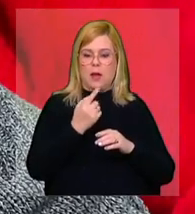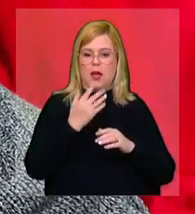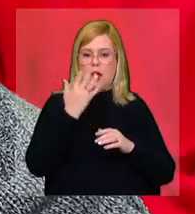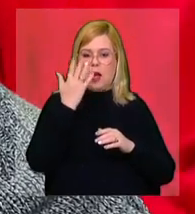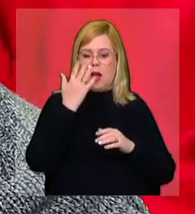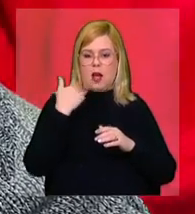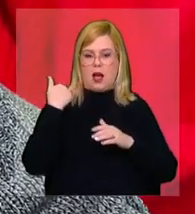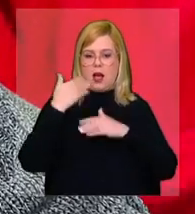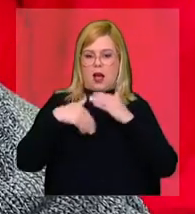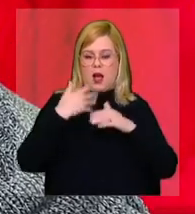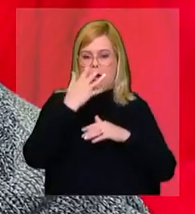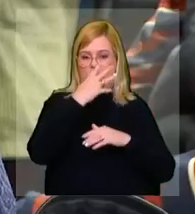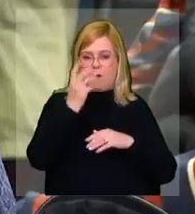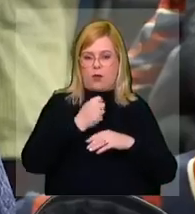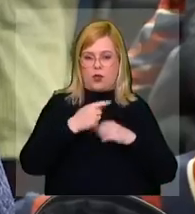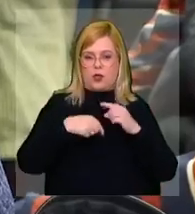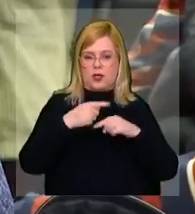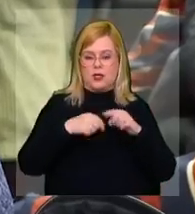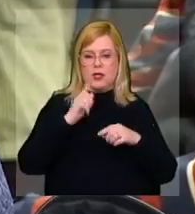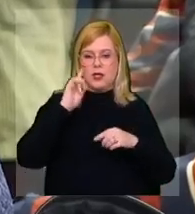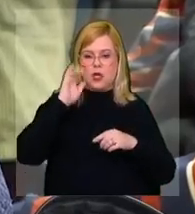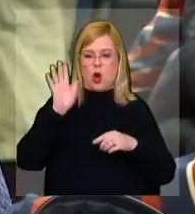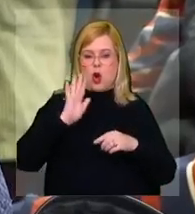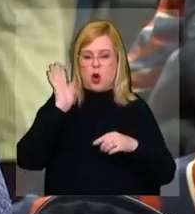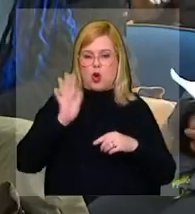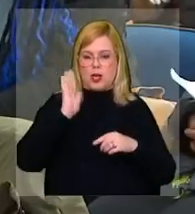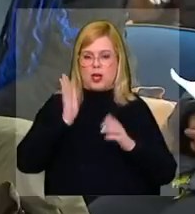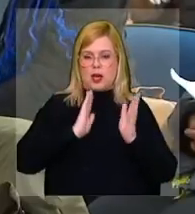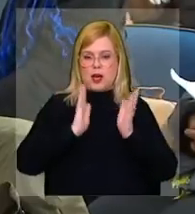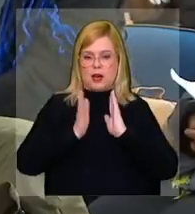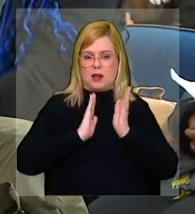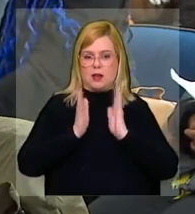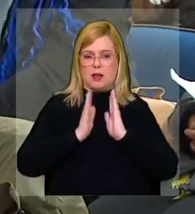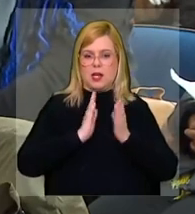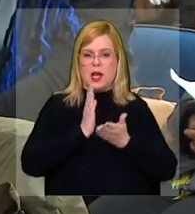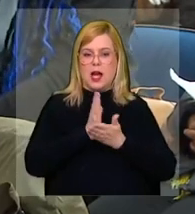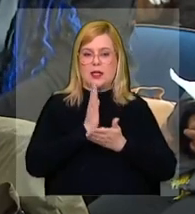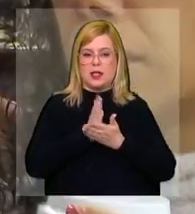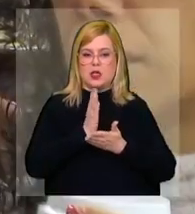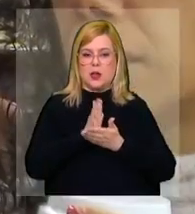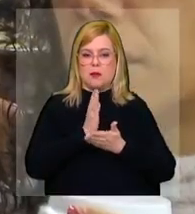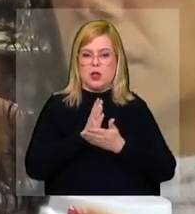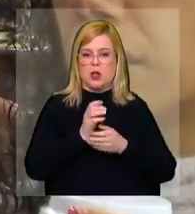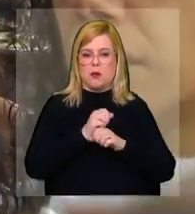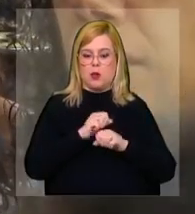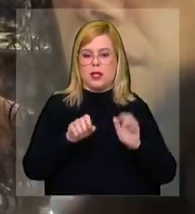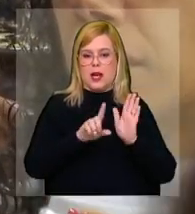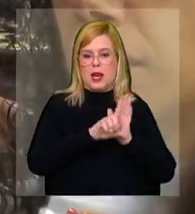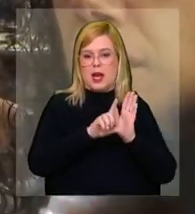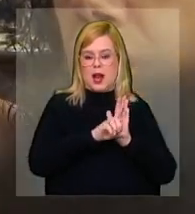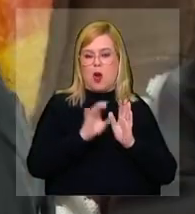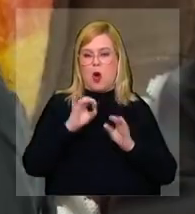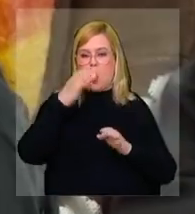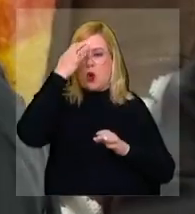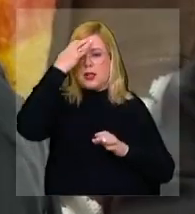Después está la consulta de orientación psicológica, que es de una instancia única, y la consulta de asesoramiento, que puede ser legal y o técnico a